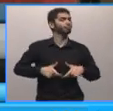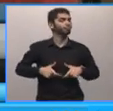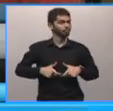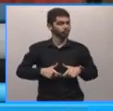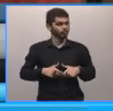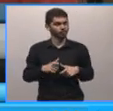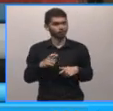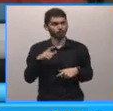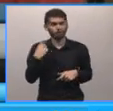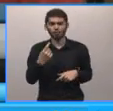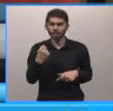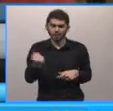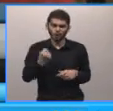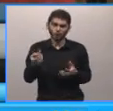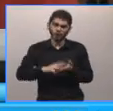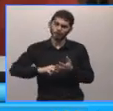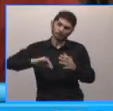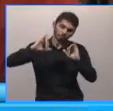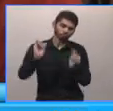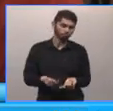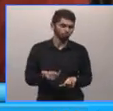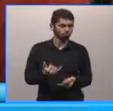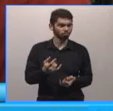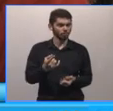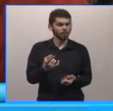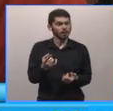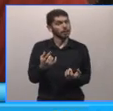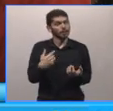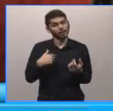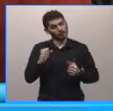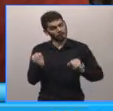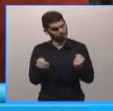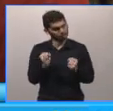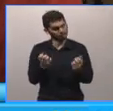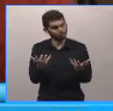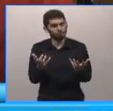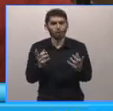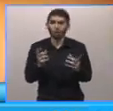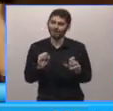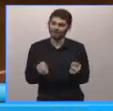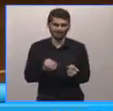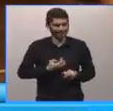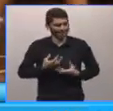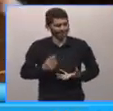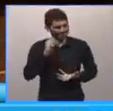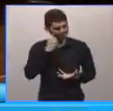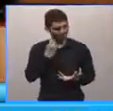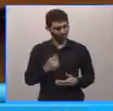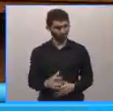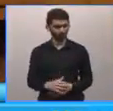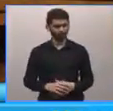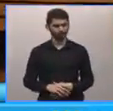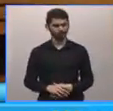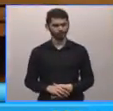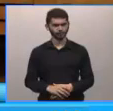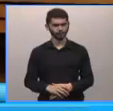y queremos volver a ganar el torneo. Y bueno, es una presión obviamente, pero una linda presión también, ¿no? Saber